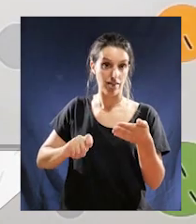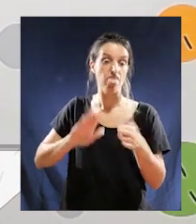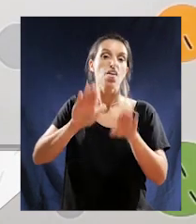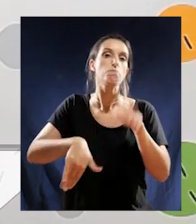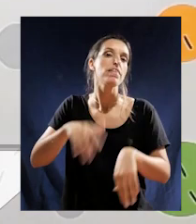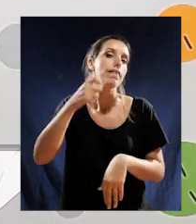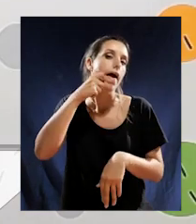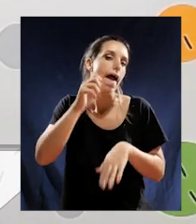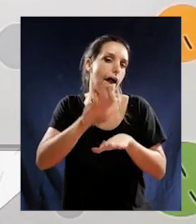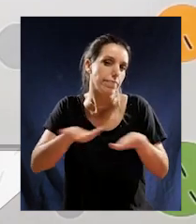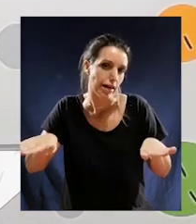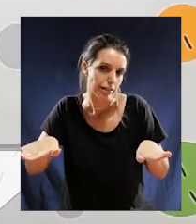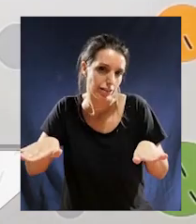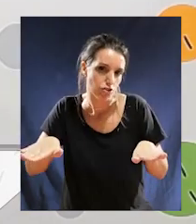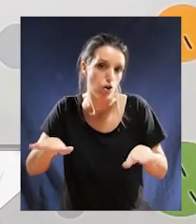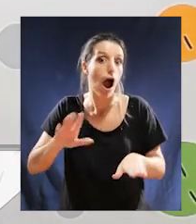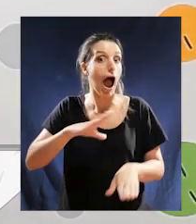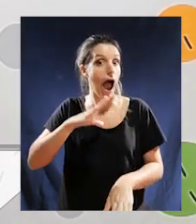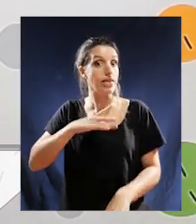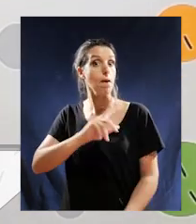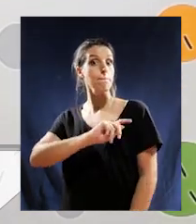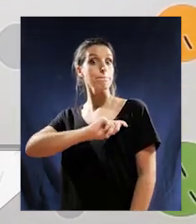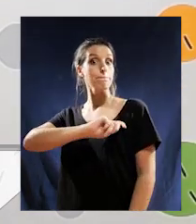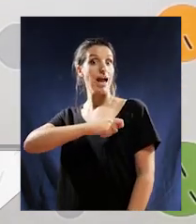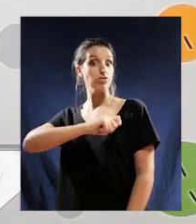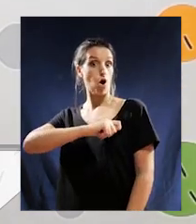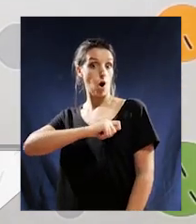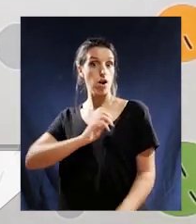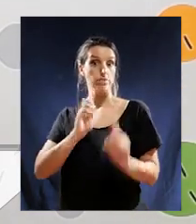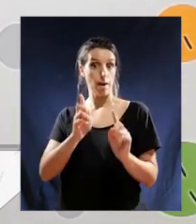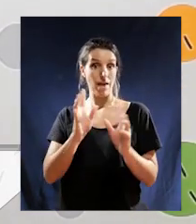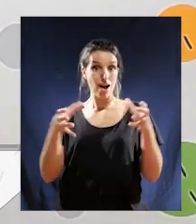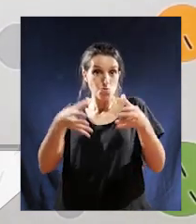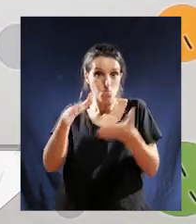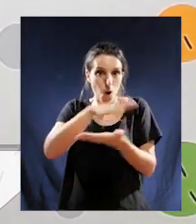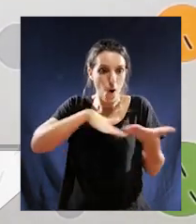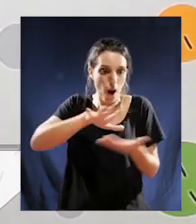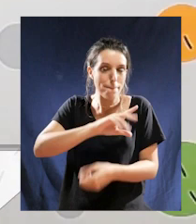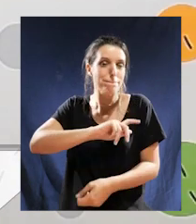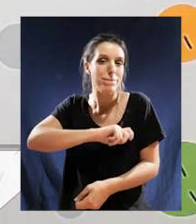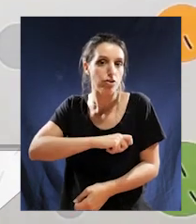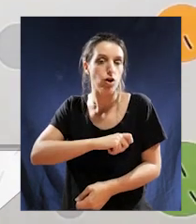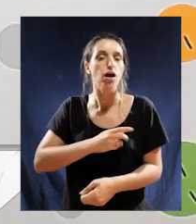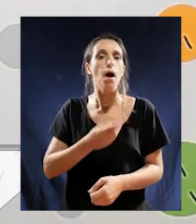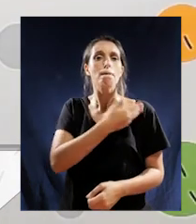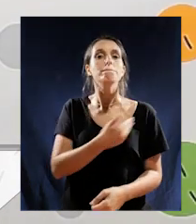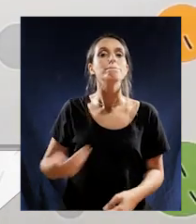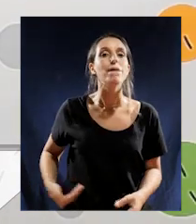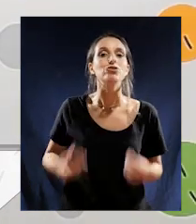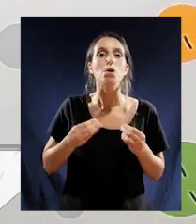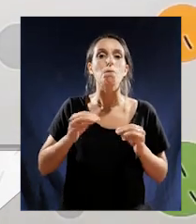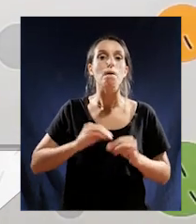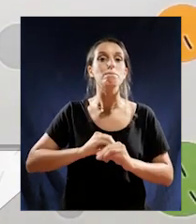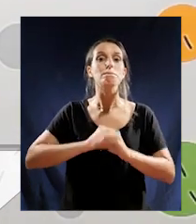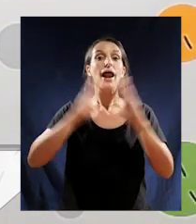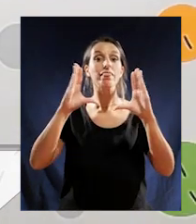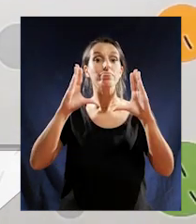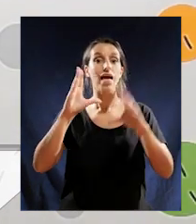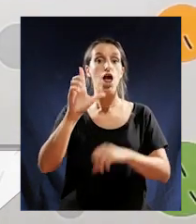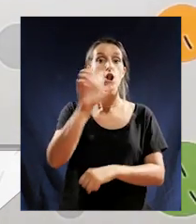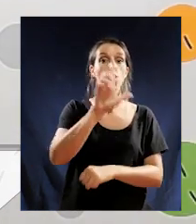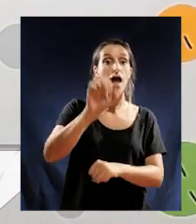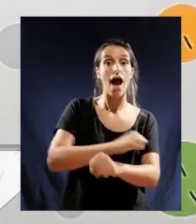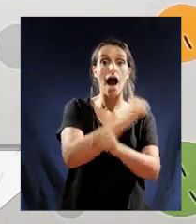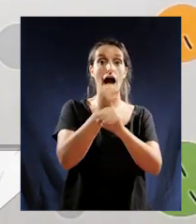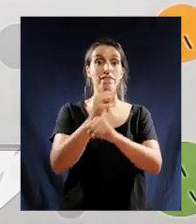ajustada a la edad y administrada por el inspector del condado el maestro se enciende de lunes a viernes en